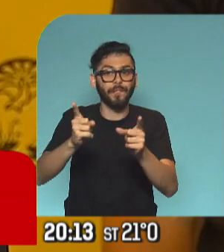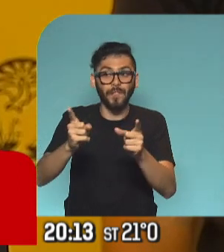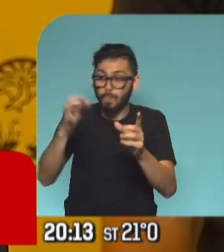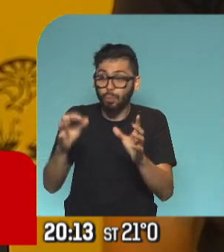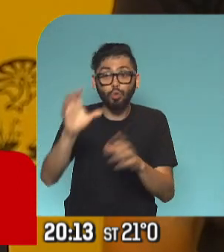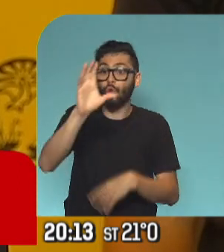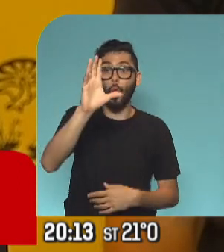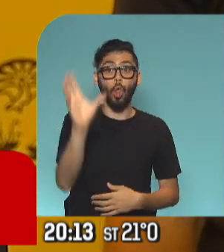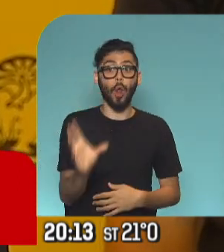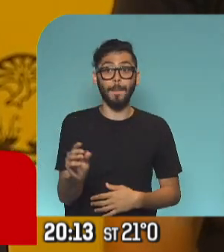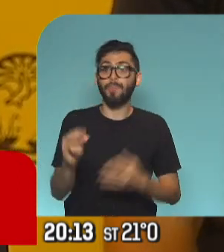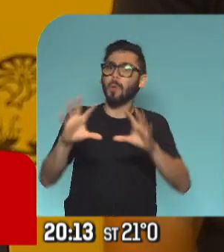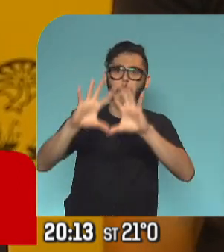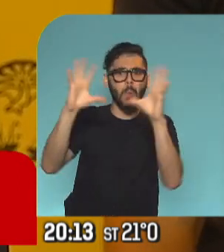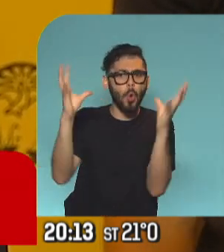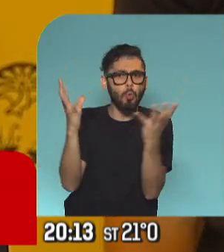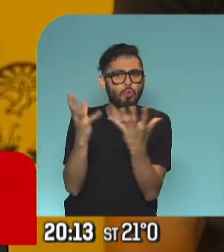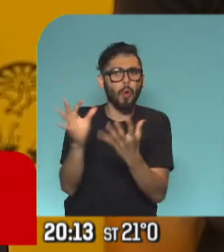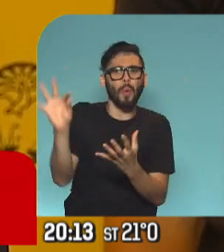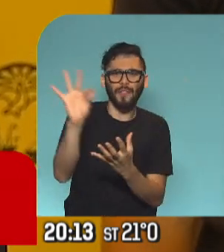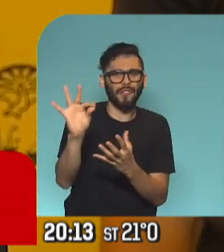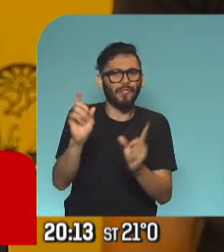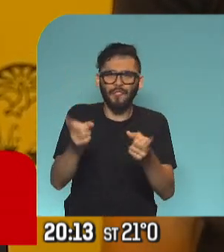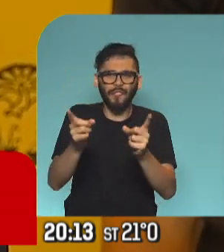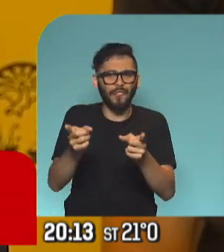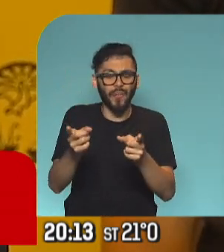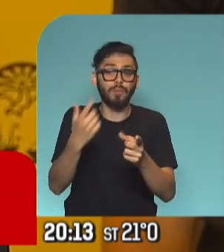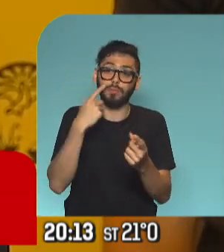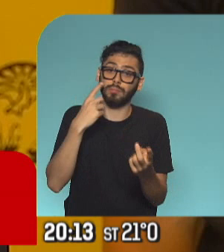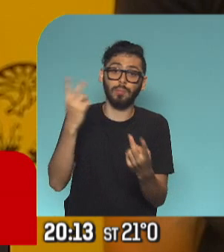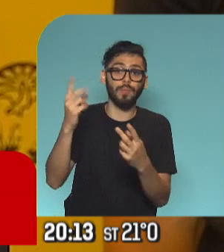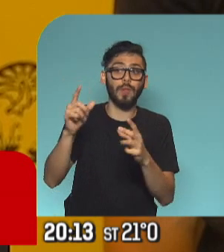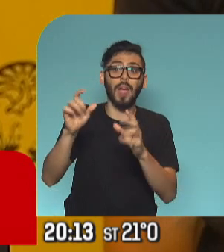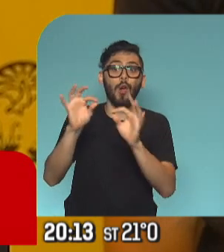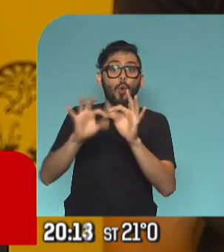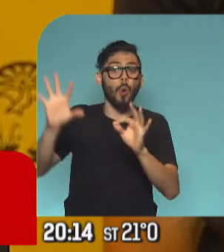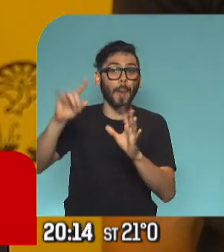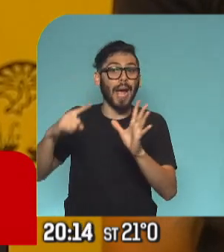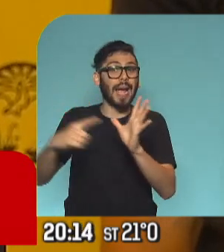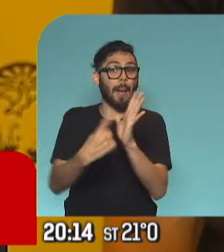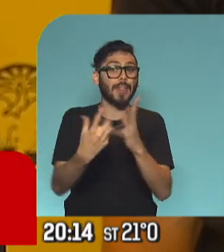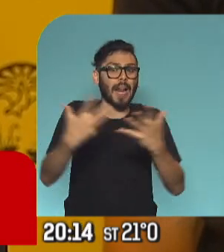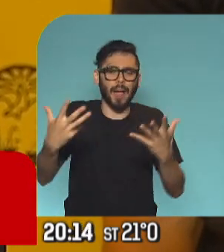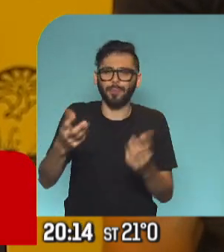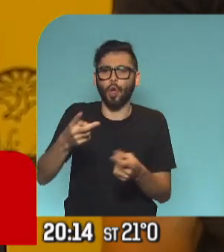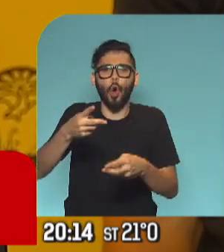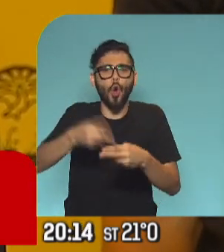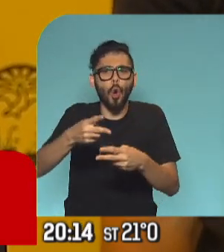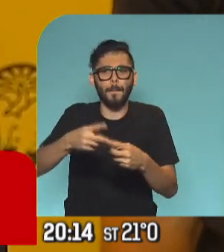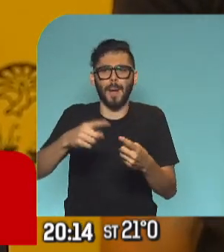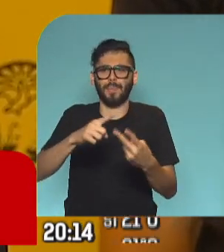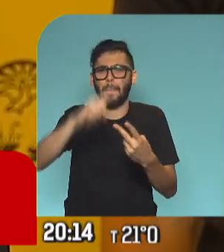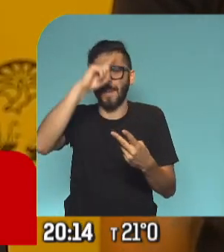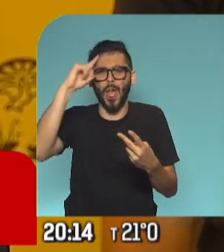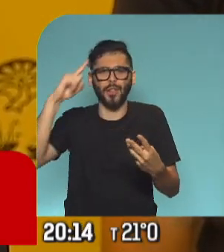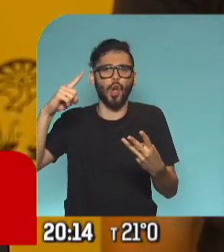país y en el mundo entero. Estamos viendo lo que pasa hoy en las grandes capitales europeas, en Roma, Madrid, Londres,